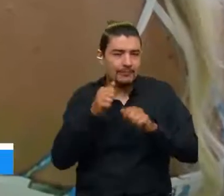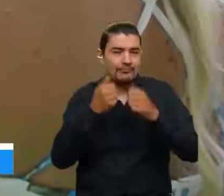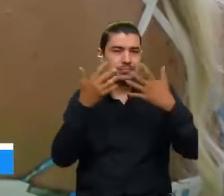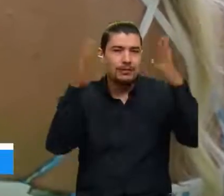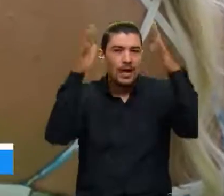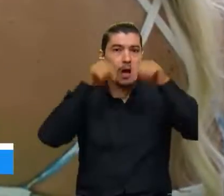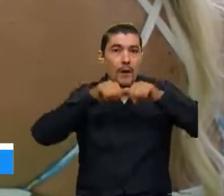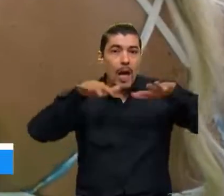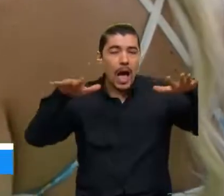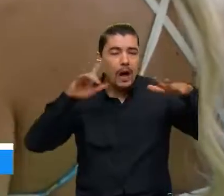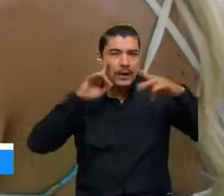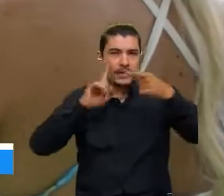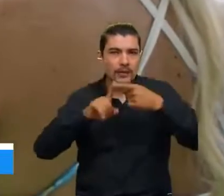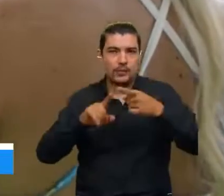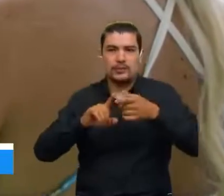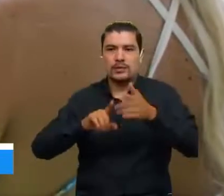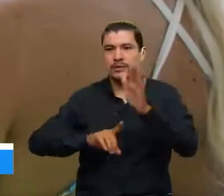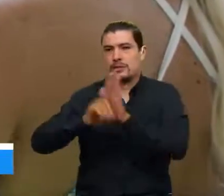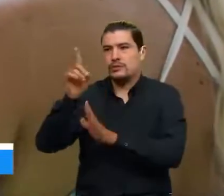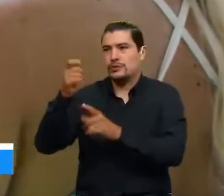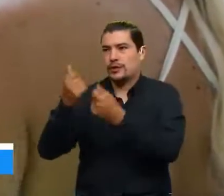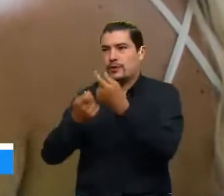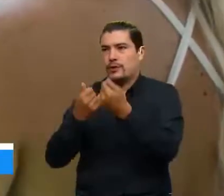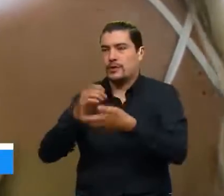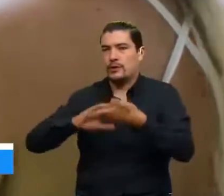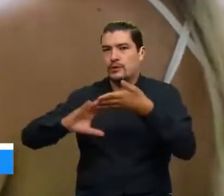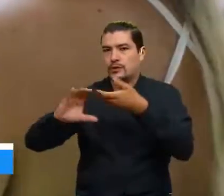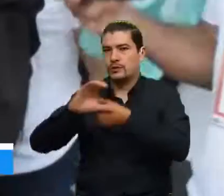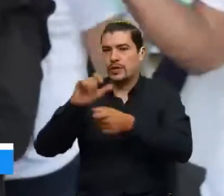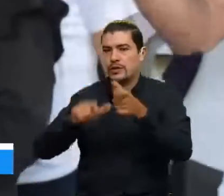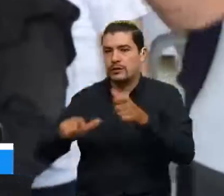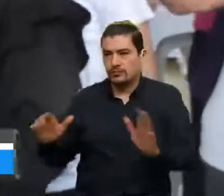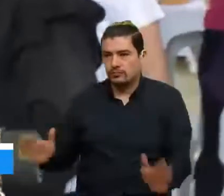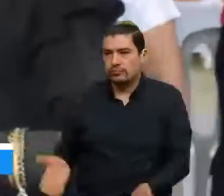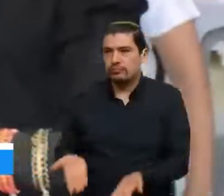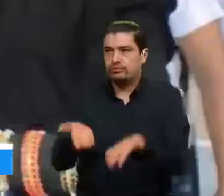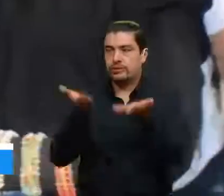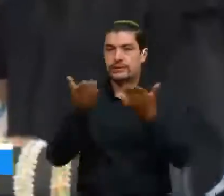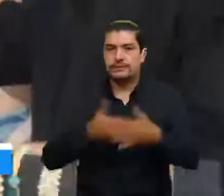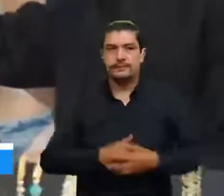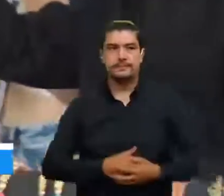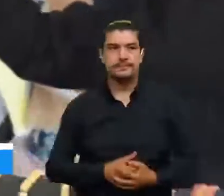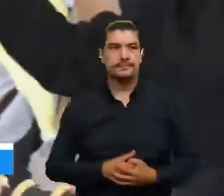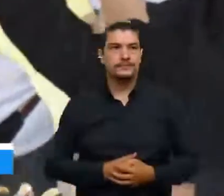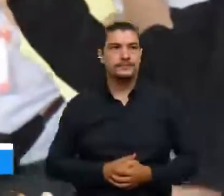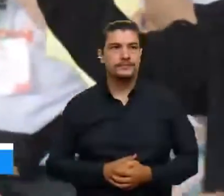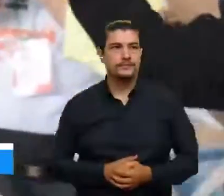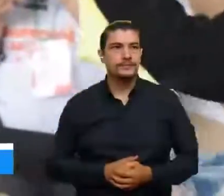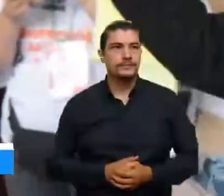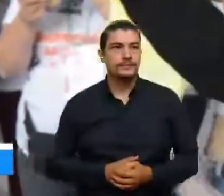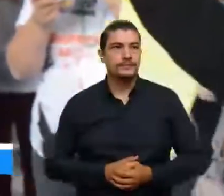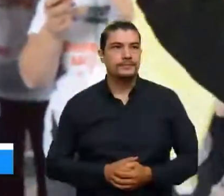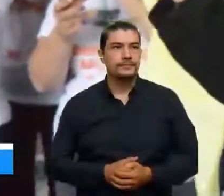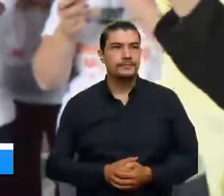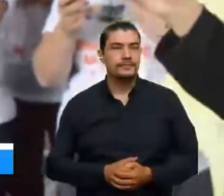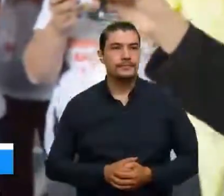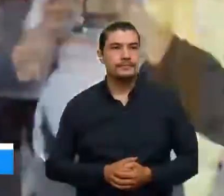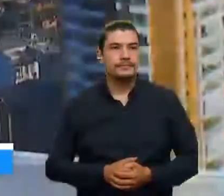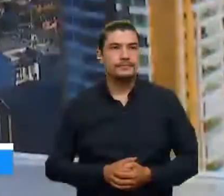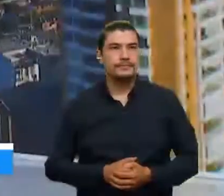del desarrollo económico y social de la ciudad de Cúcuta.